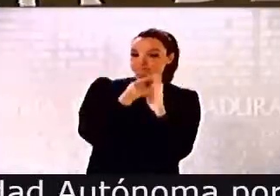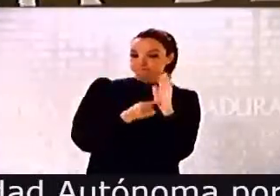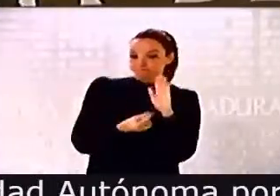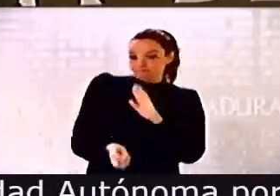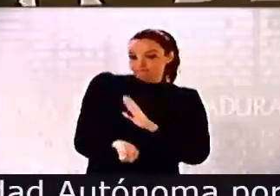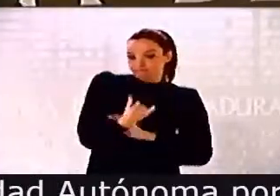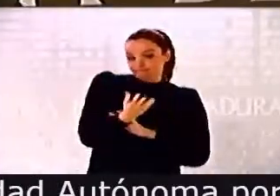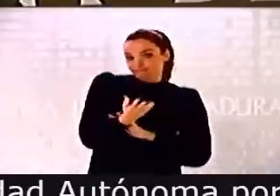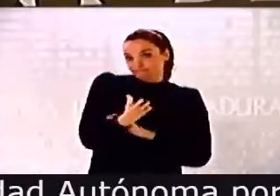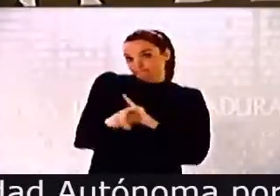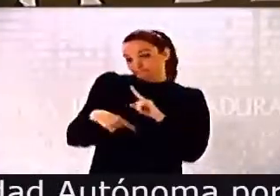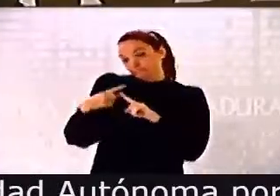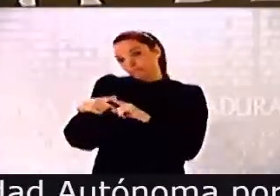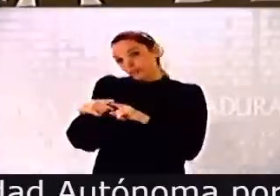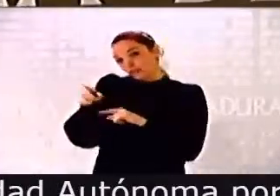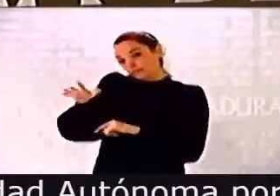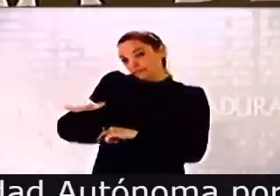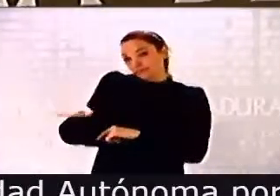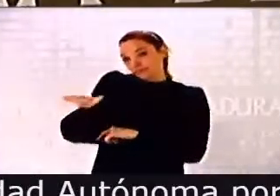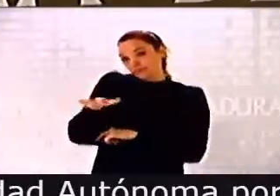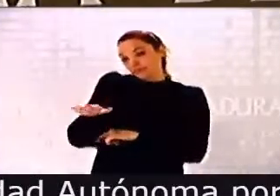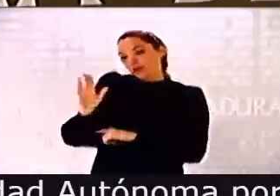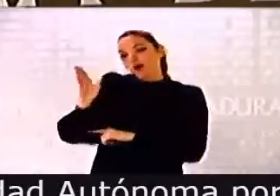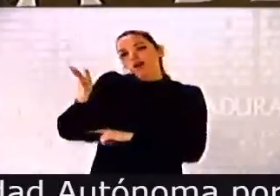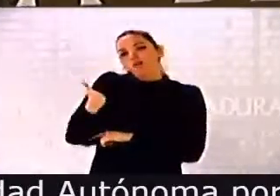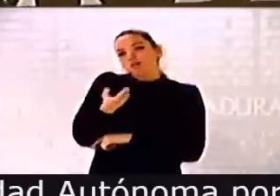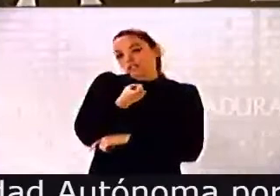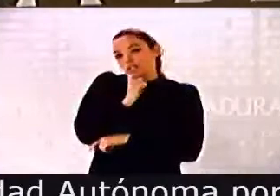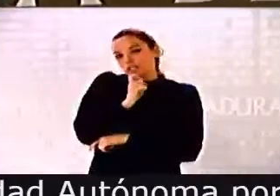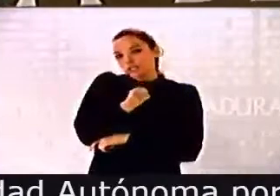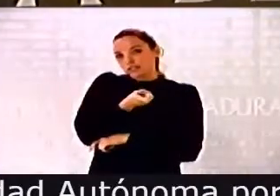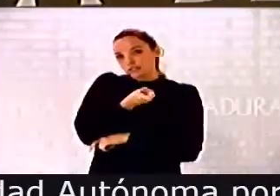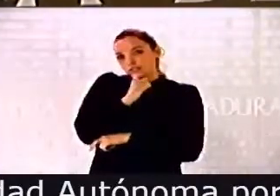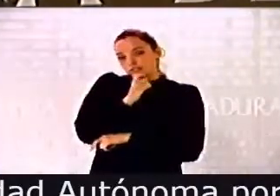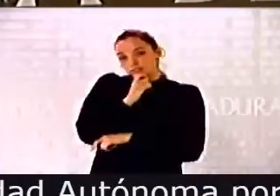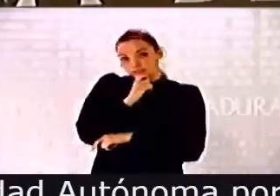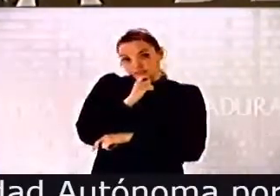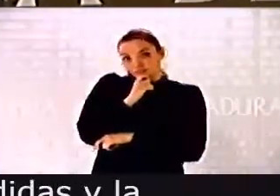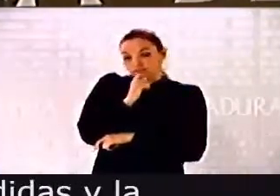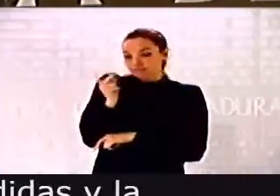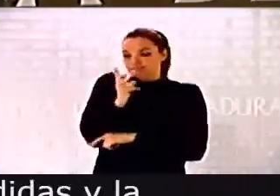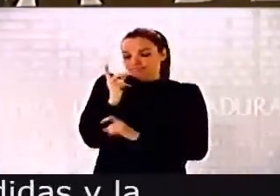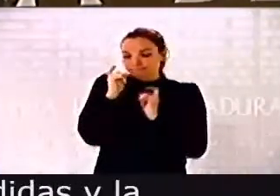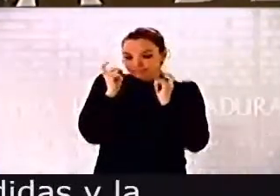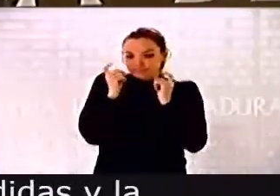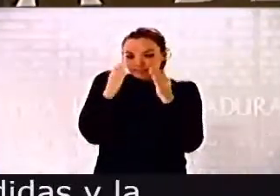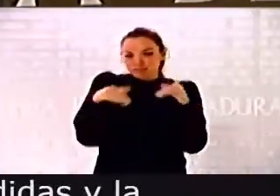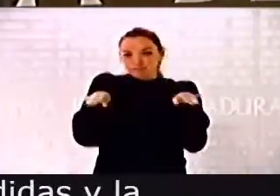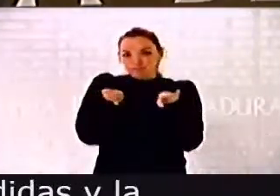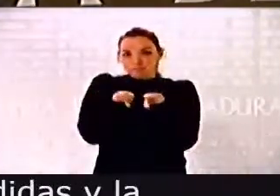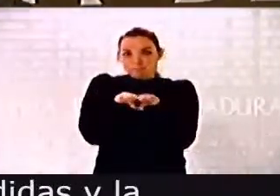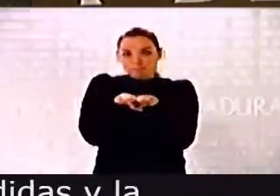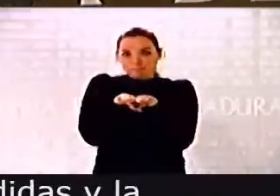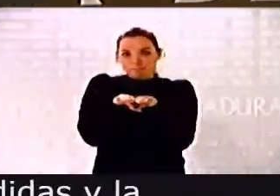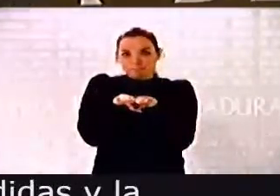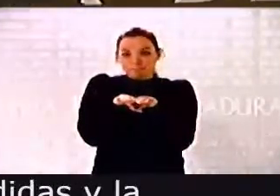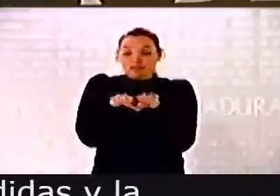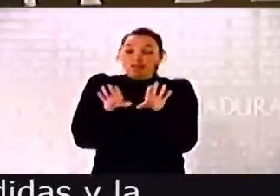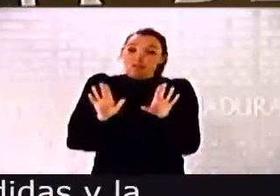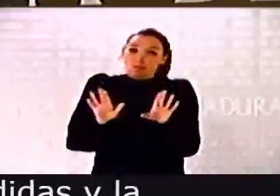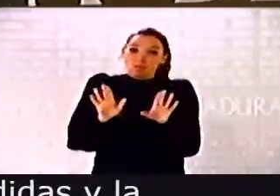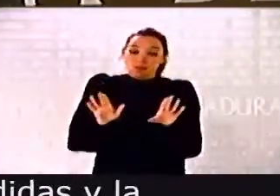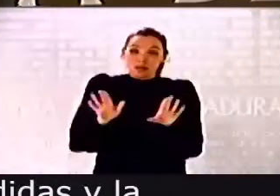adoptamos y la afectación que se producen en los sectores productivos. Pero tenemos que tener